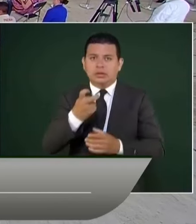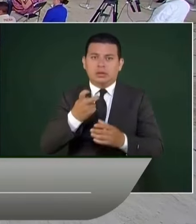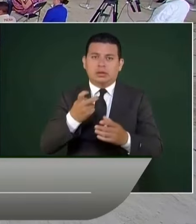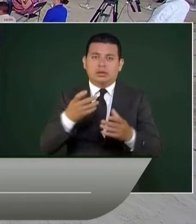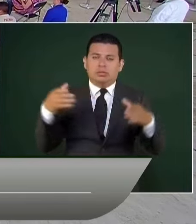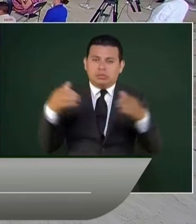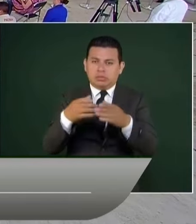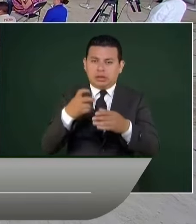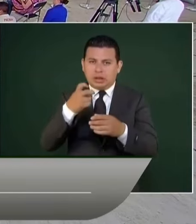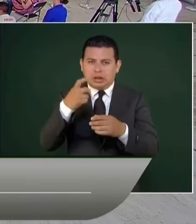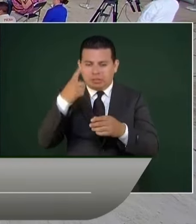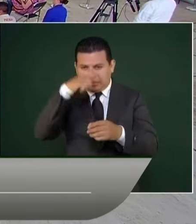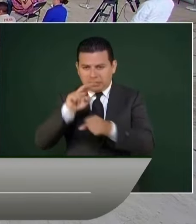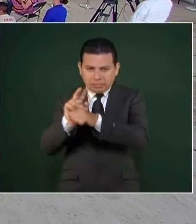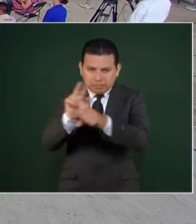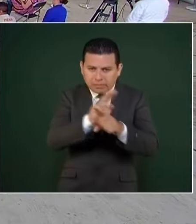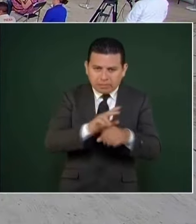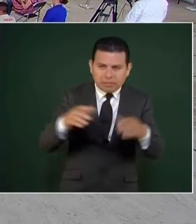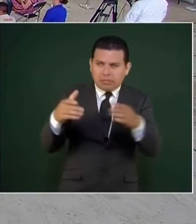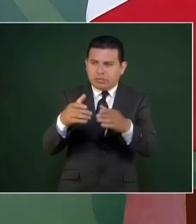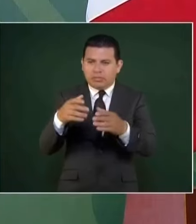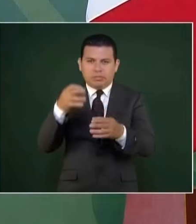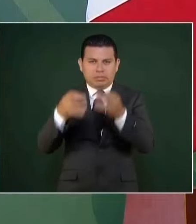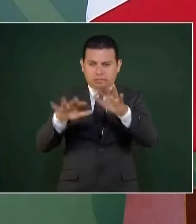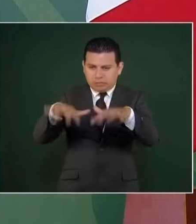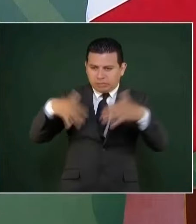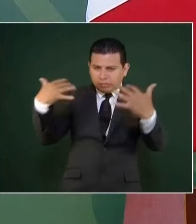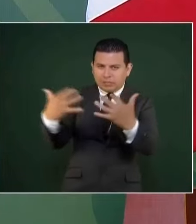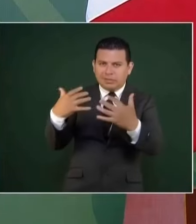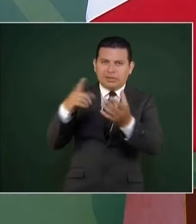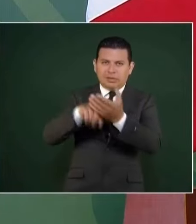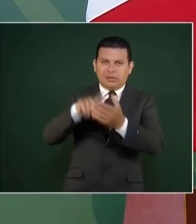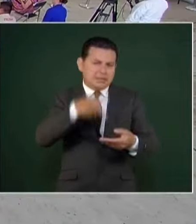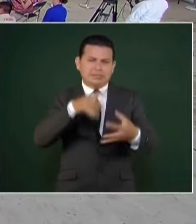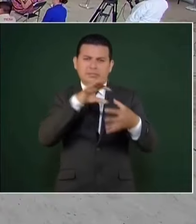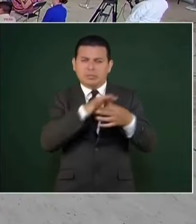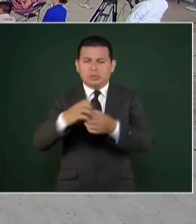Curiae, Amigos de la Corte, donde estamos poniendo nuestra defensa.